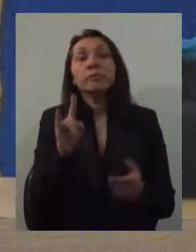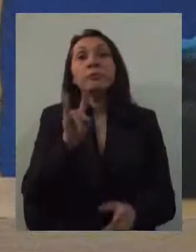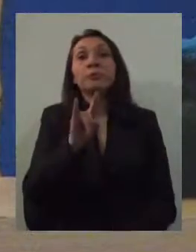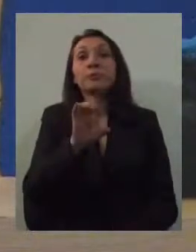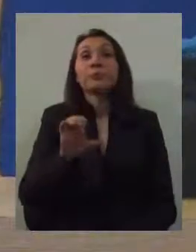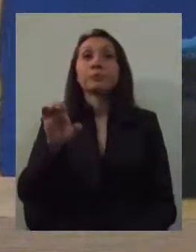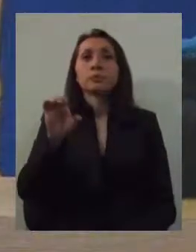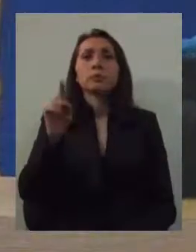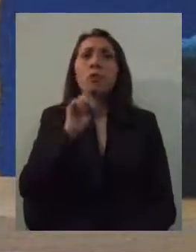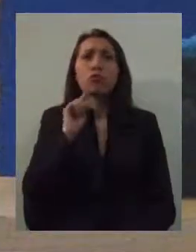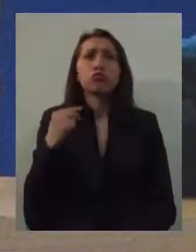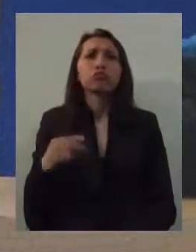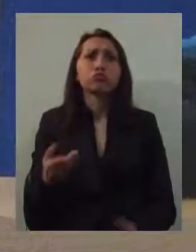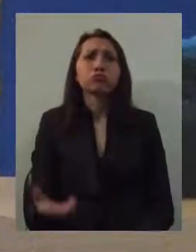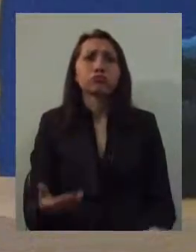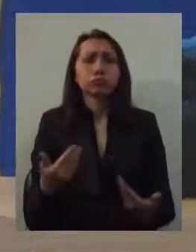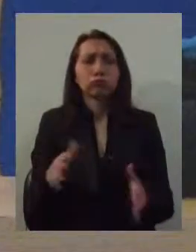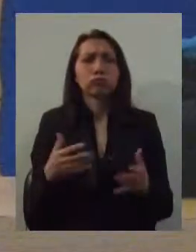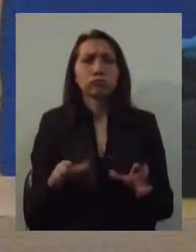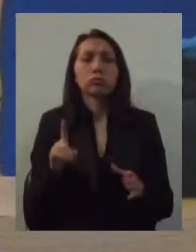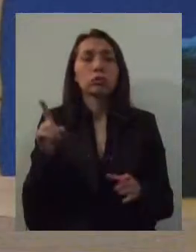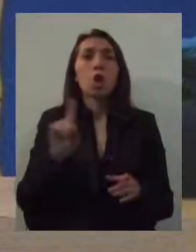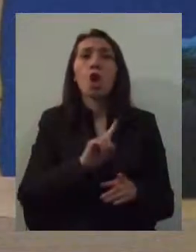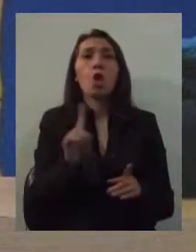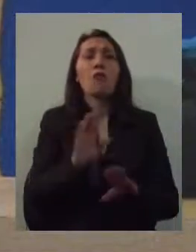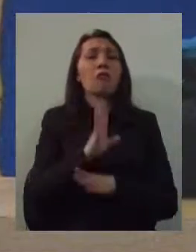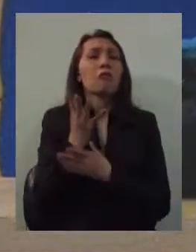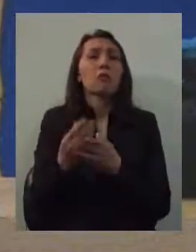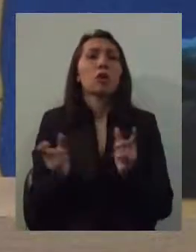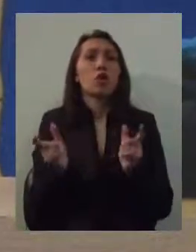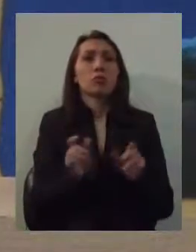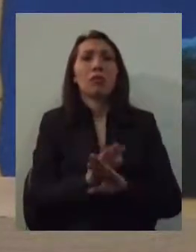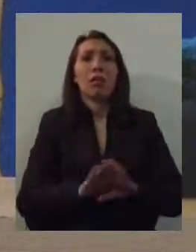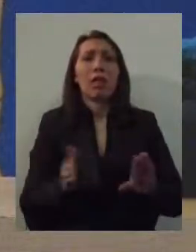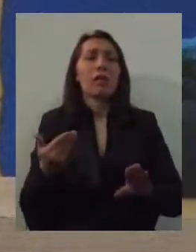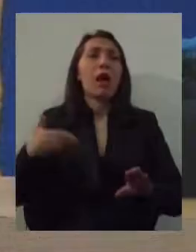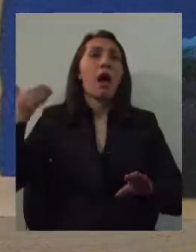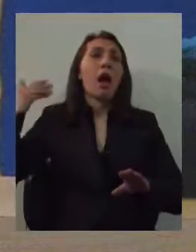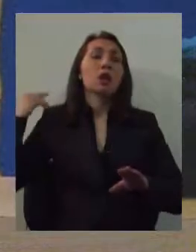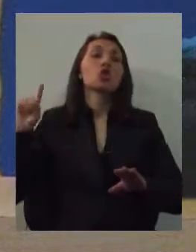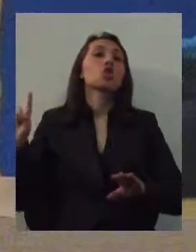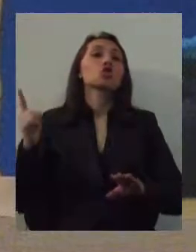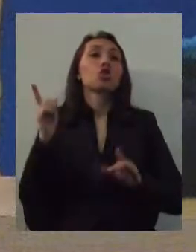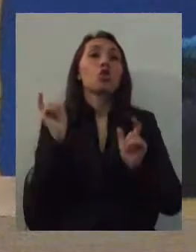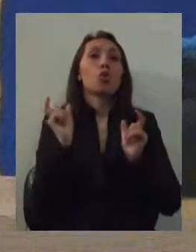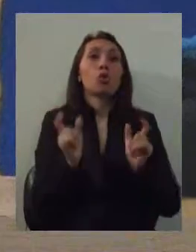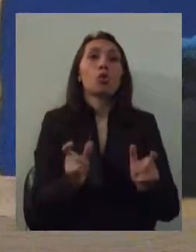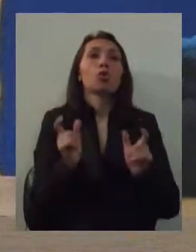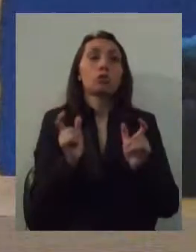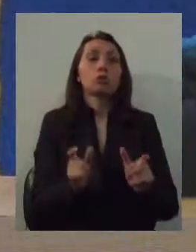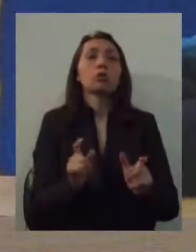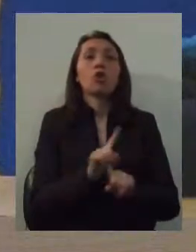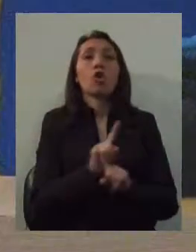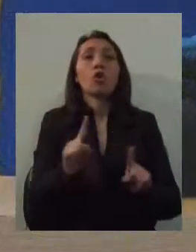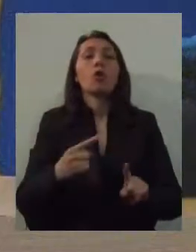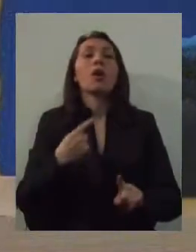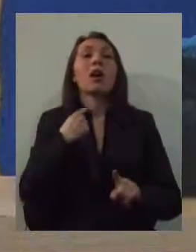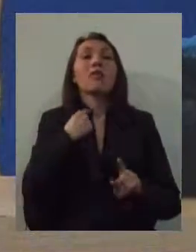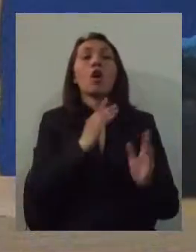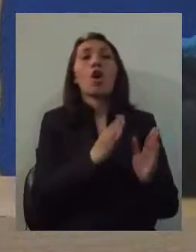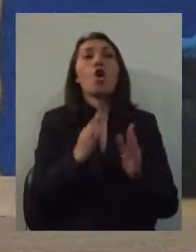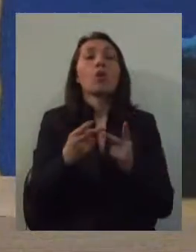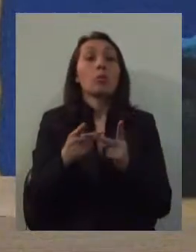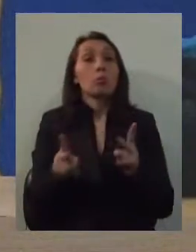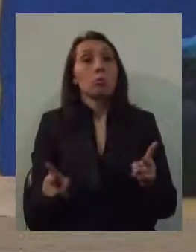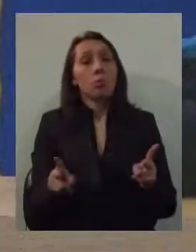Europea tiene hoy. La Unión Europea hoy ya no controla casi nada de lo anterior. Controla solo que no afecte el orden público, que